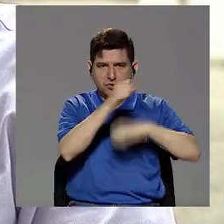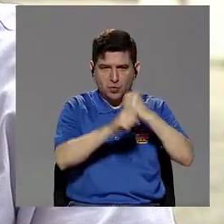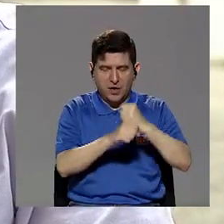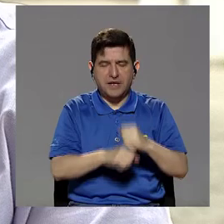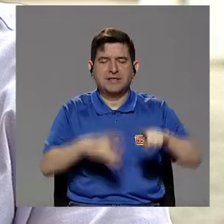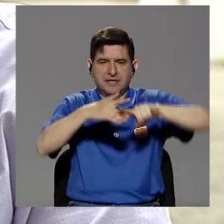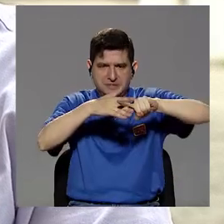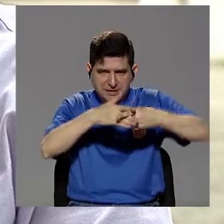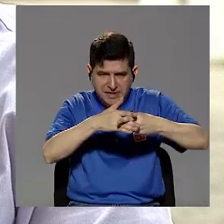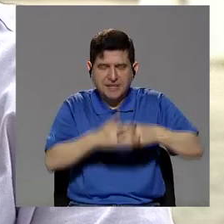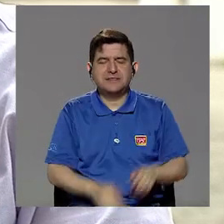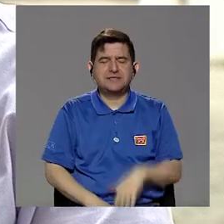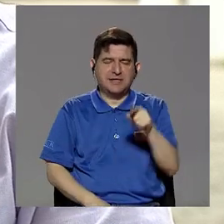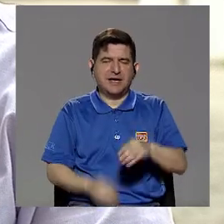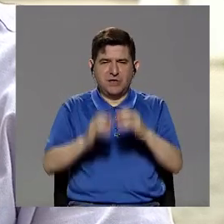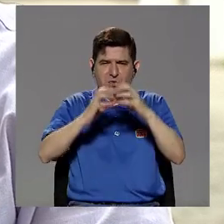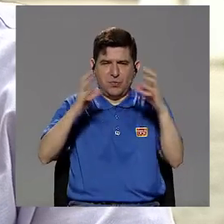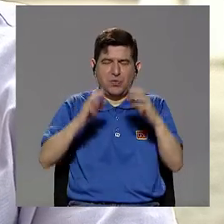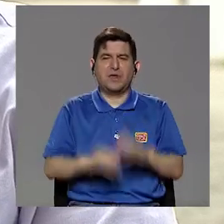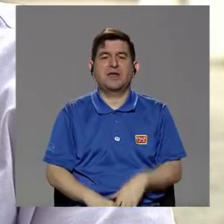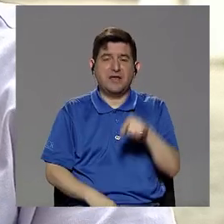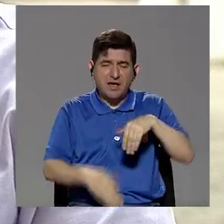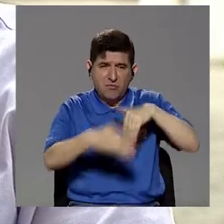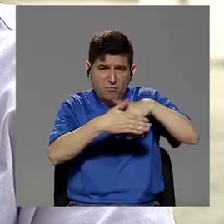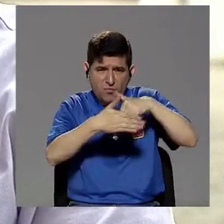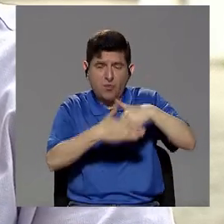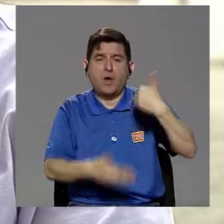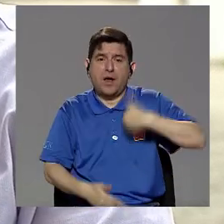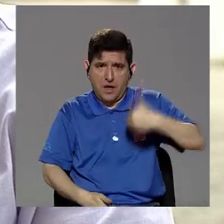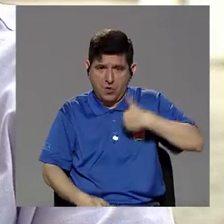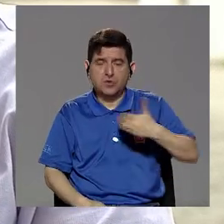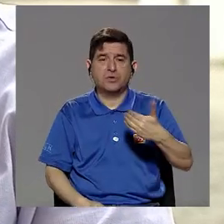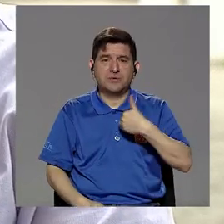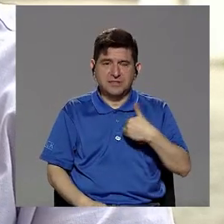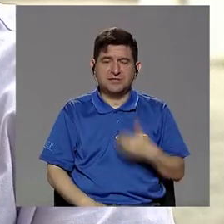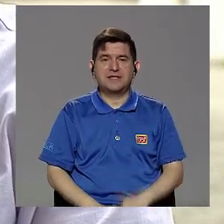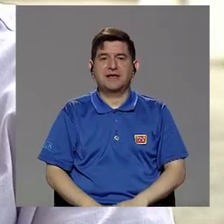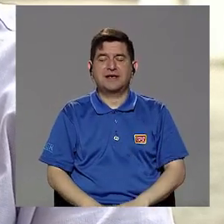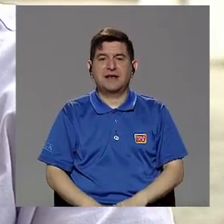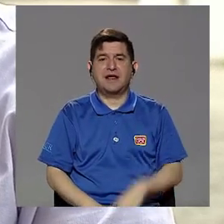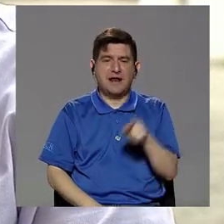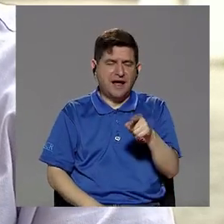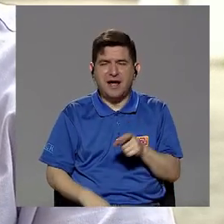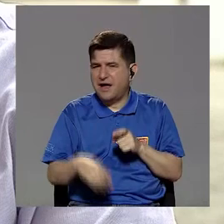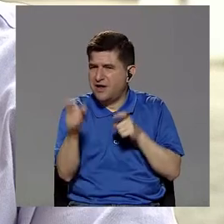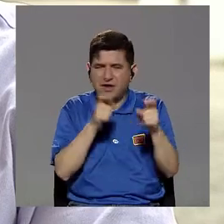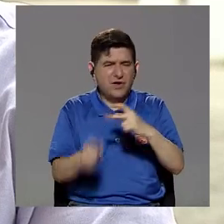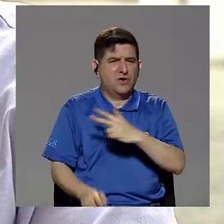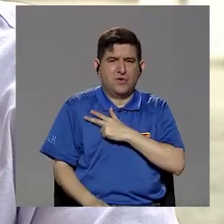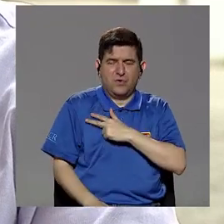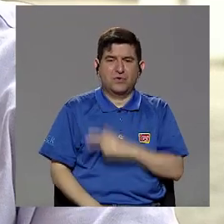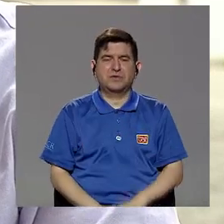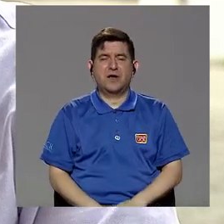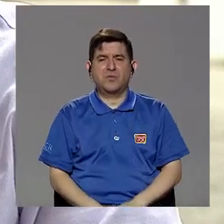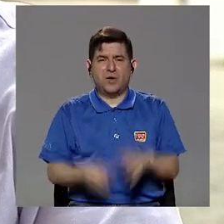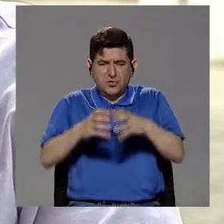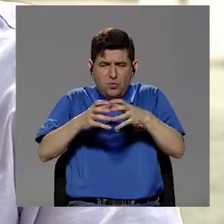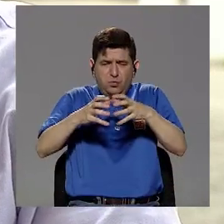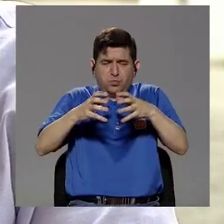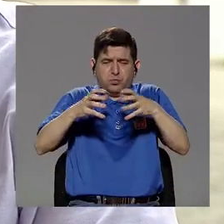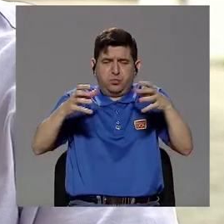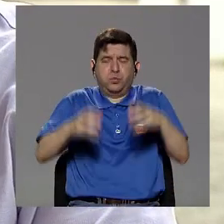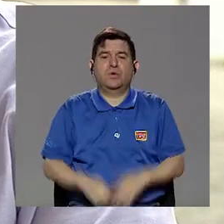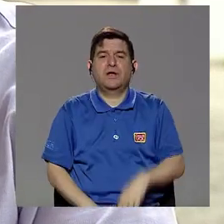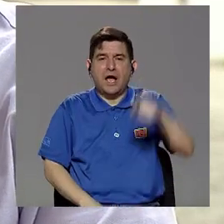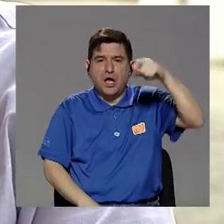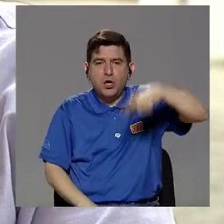va a empezar a obstruir el cañito de la orina. Entonces, en los hombres empezamos a tener incontinencia cuando hay rebosamiento, o sea, que la vejiga se llena